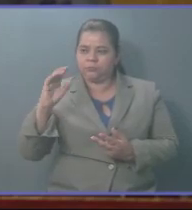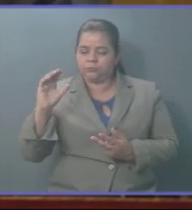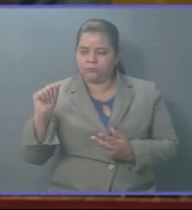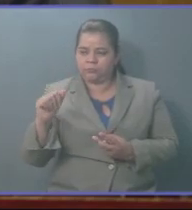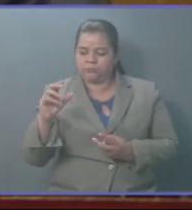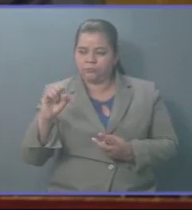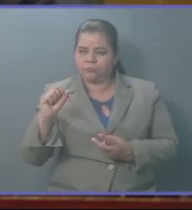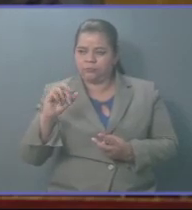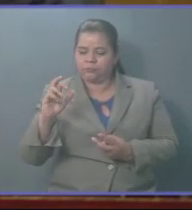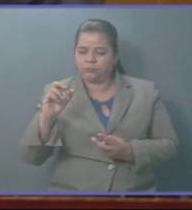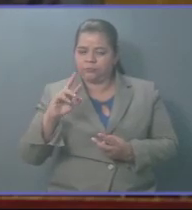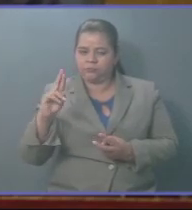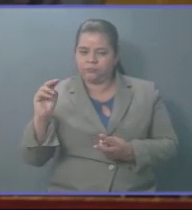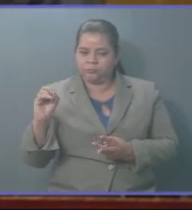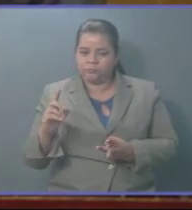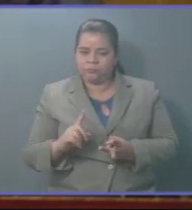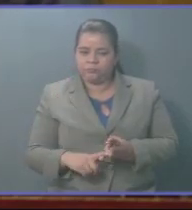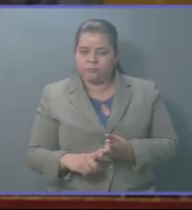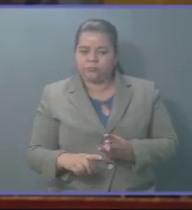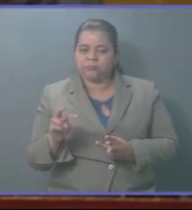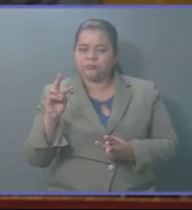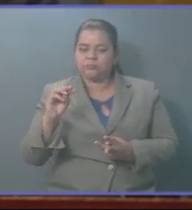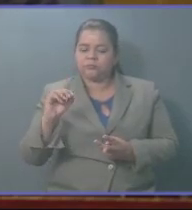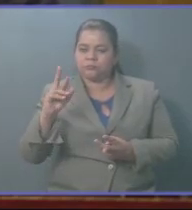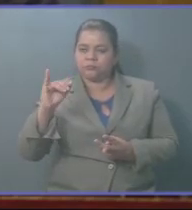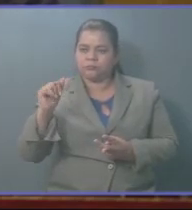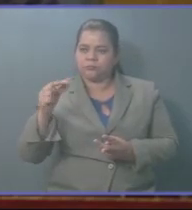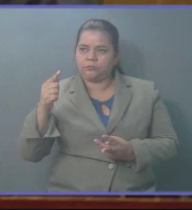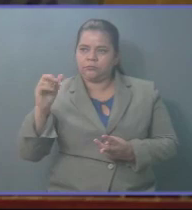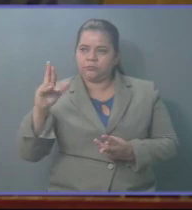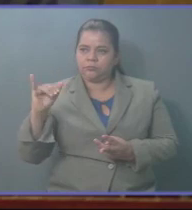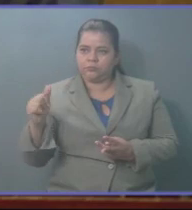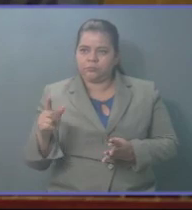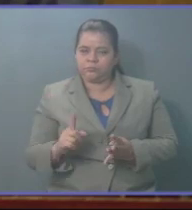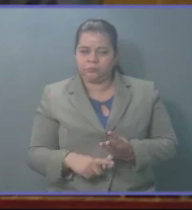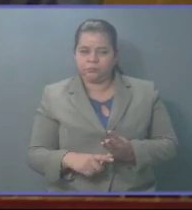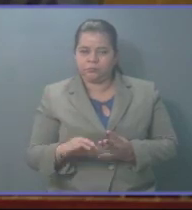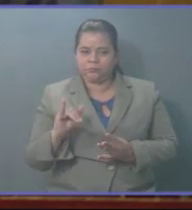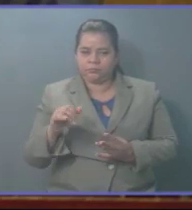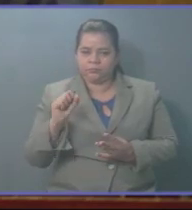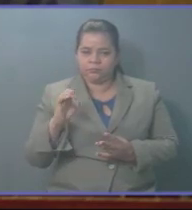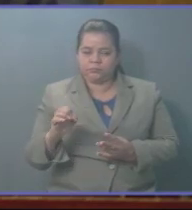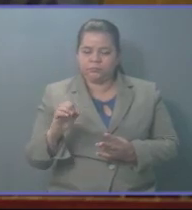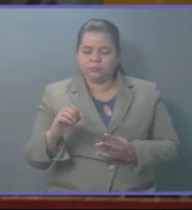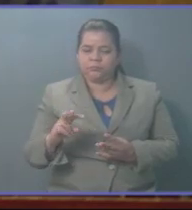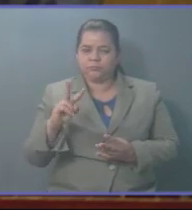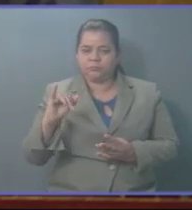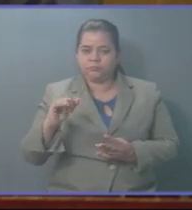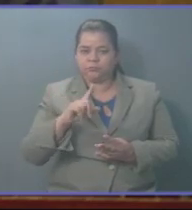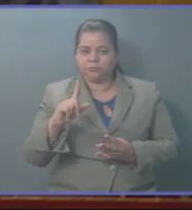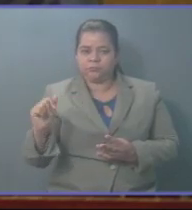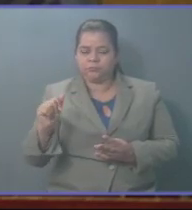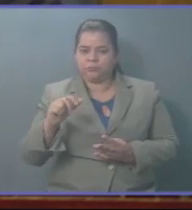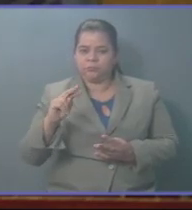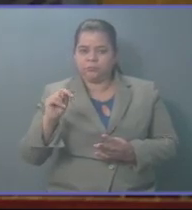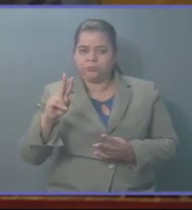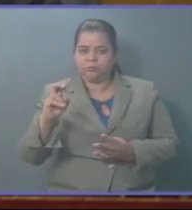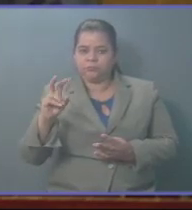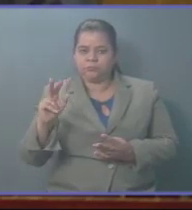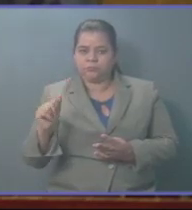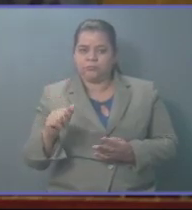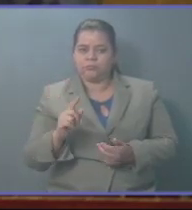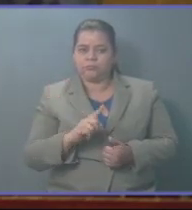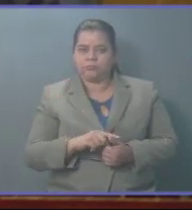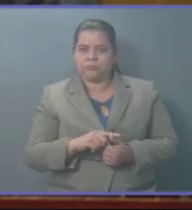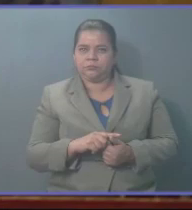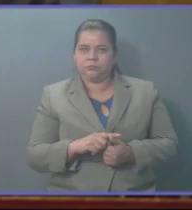Serrano Rivas, señora María Lucía García, señor José Roberto Villanueva, señor Fernando